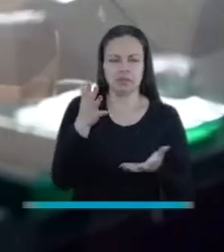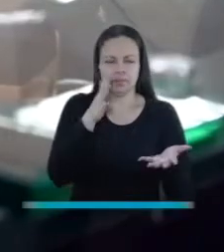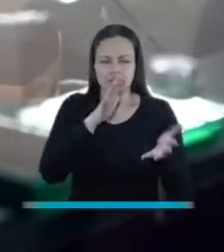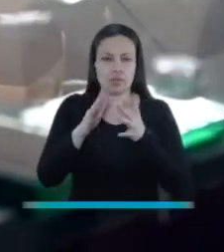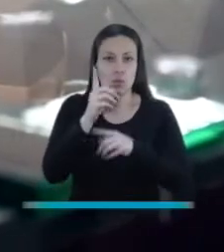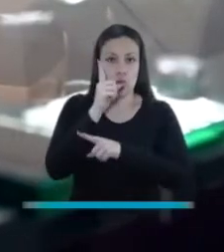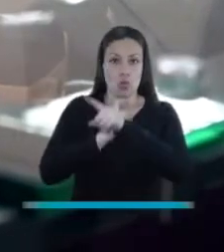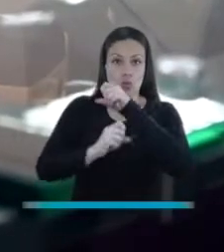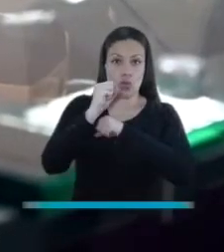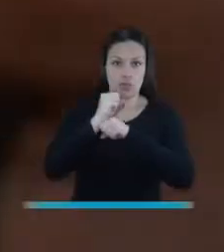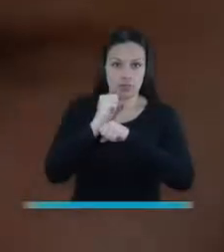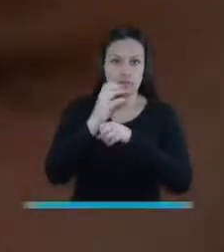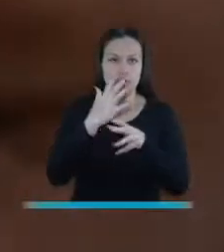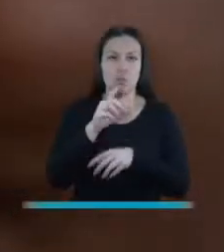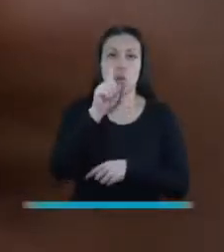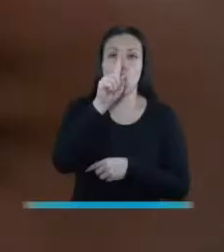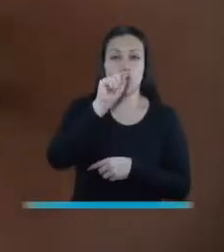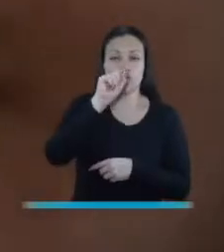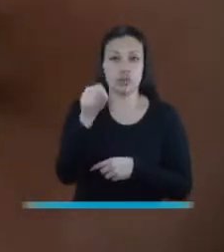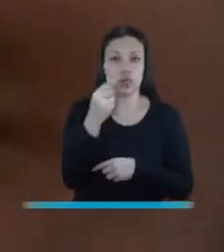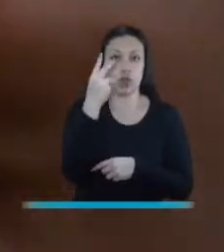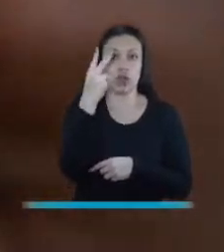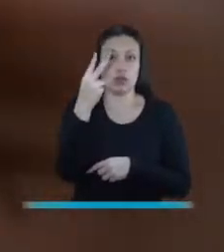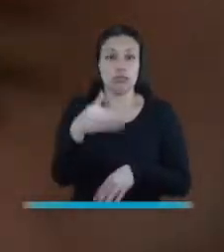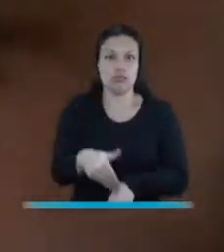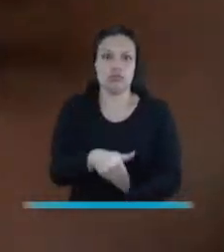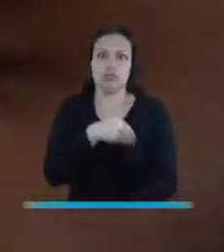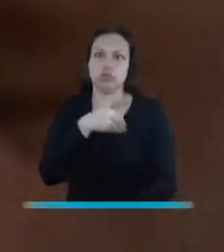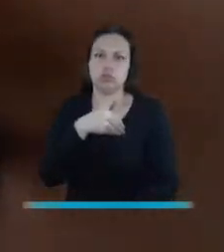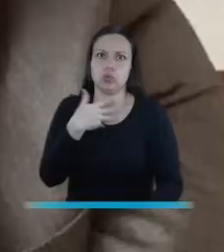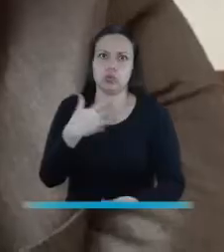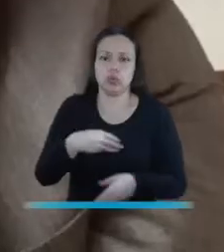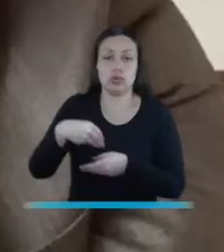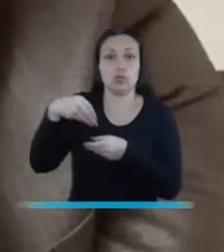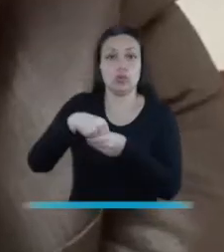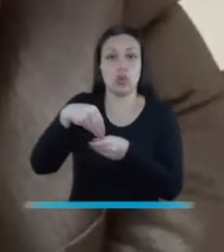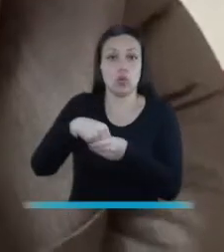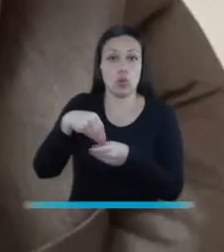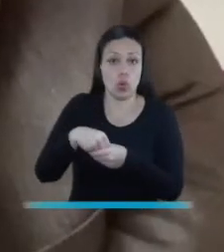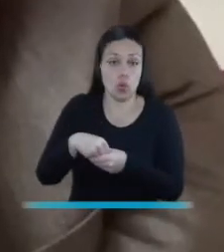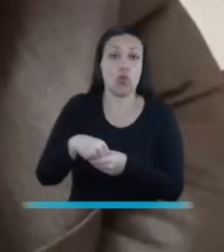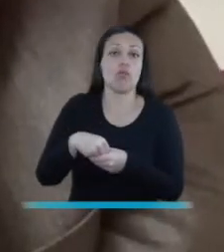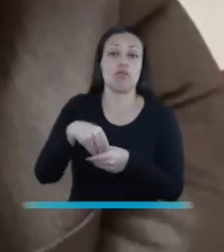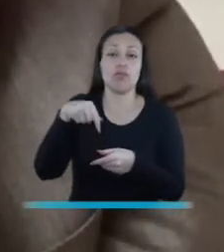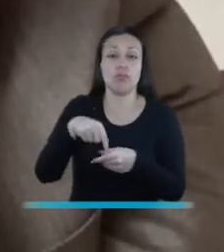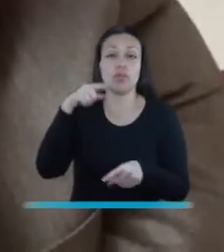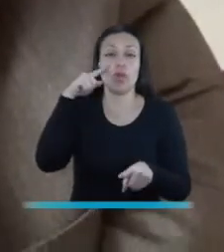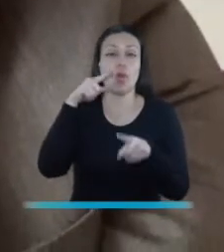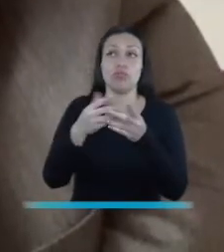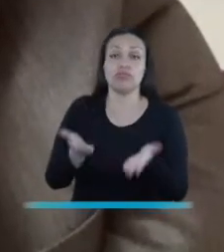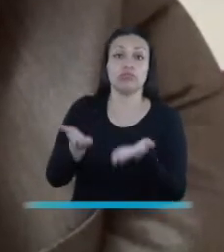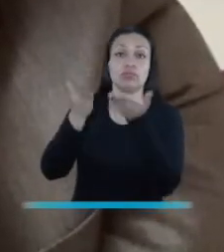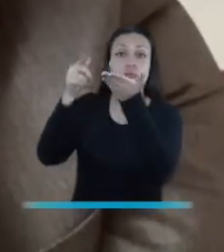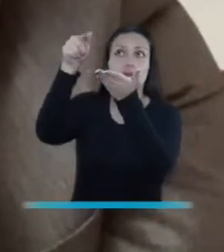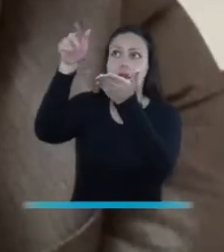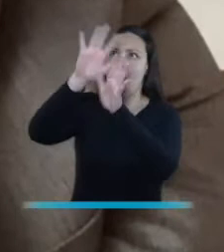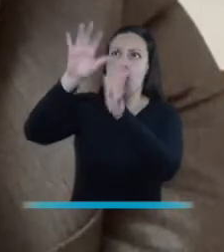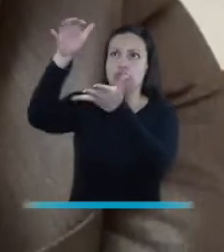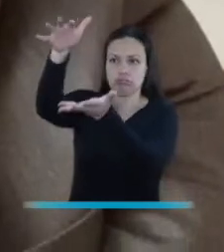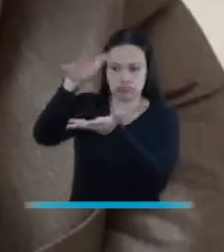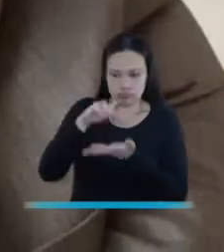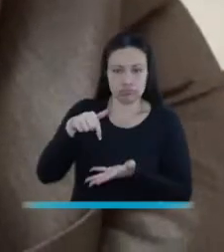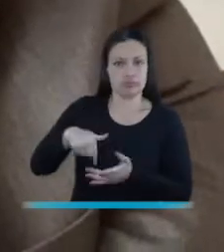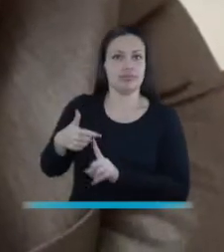año pasado logramos 1.2 billones de pesos de ahorros en conciliaciones que estaban en